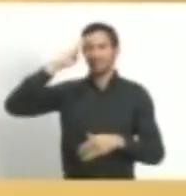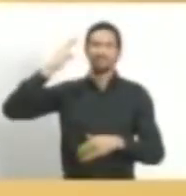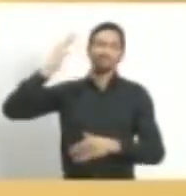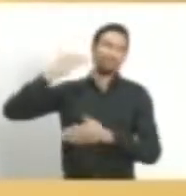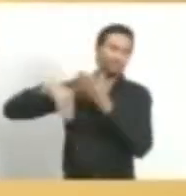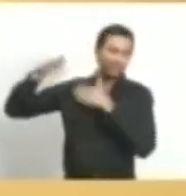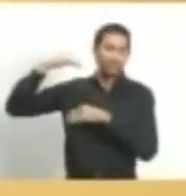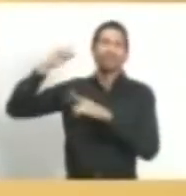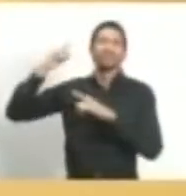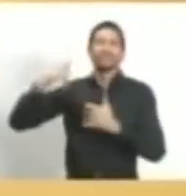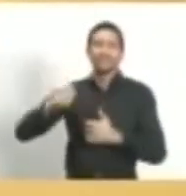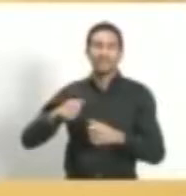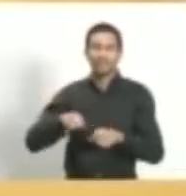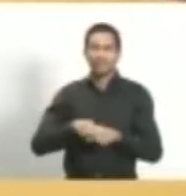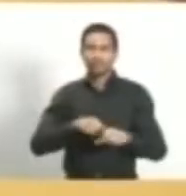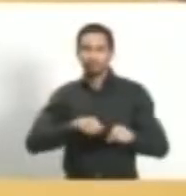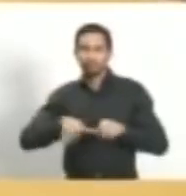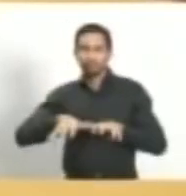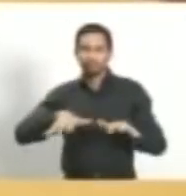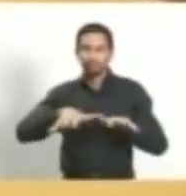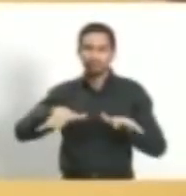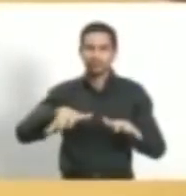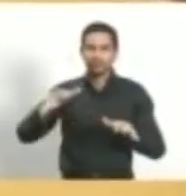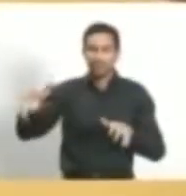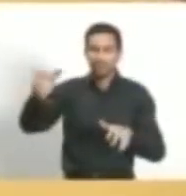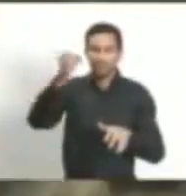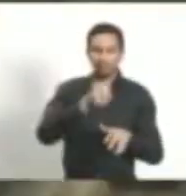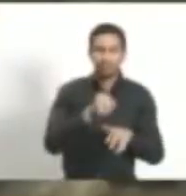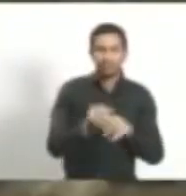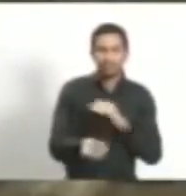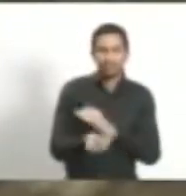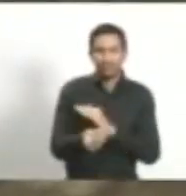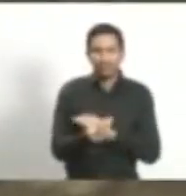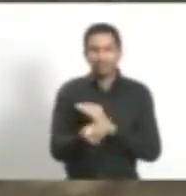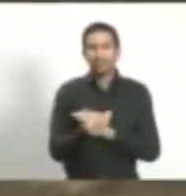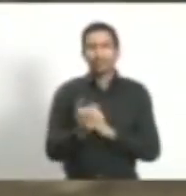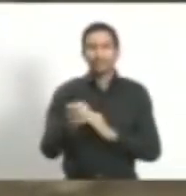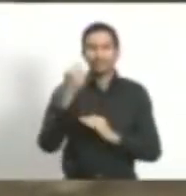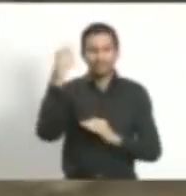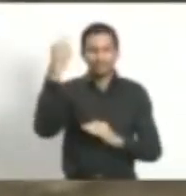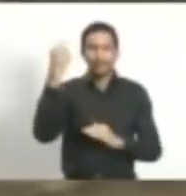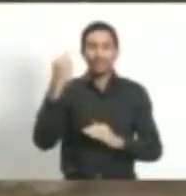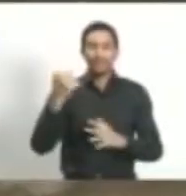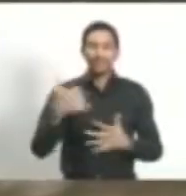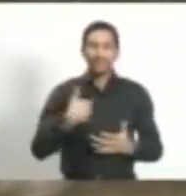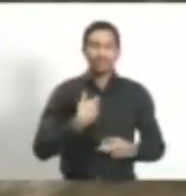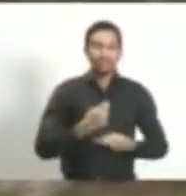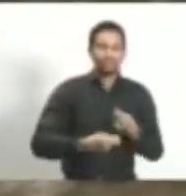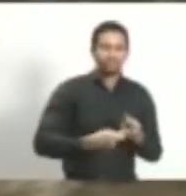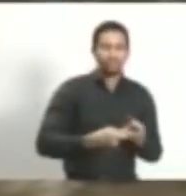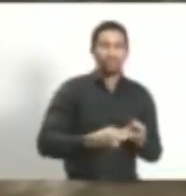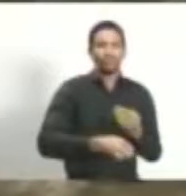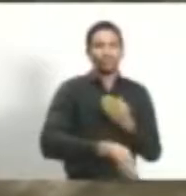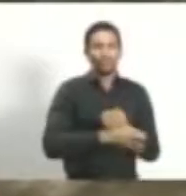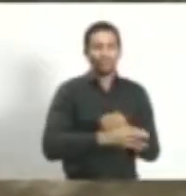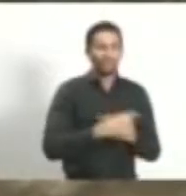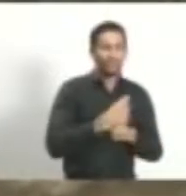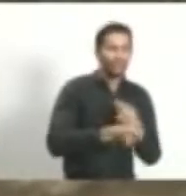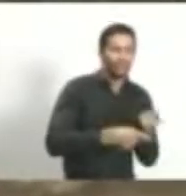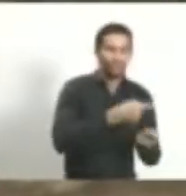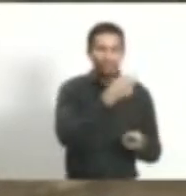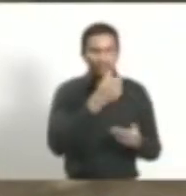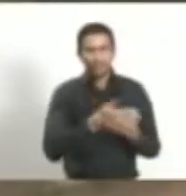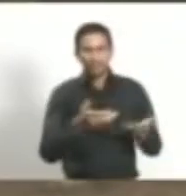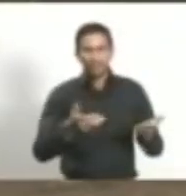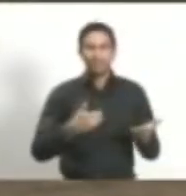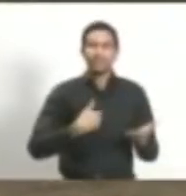en impulsar e imponer candidatos a cargos de elección popular a fin de obtener y preservar el control en las instancias de